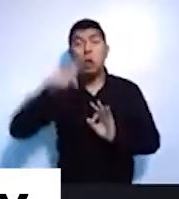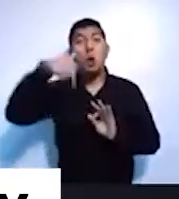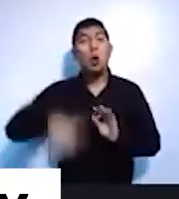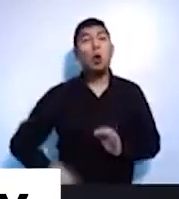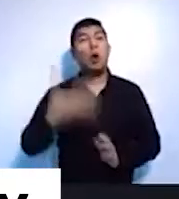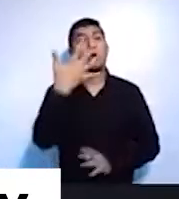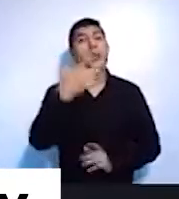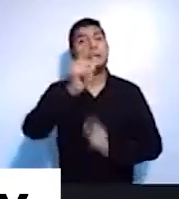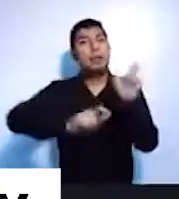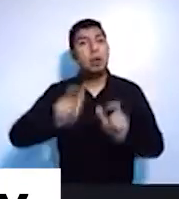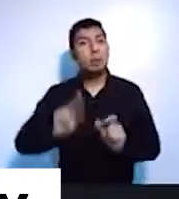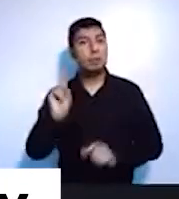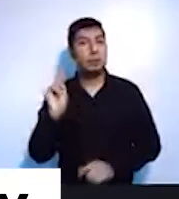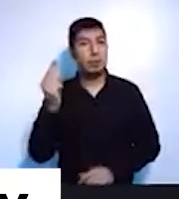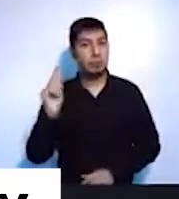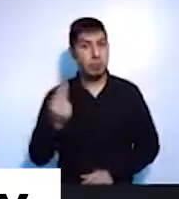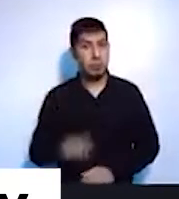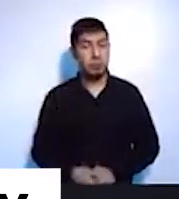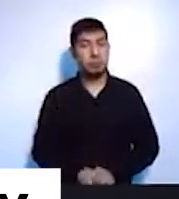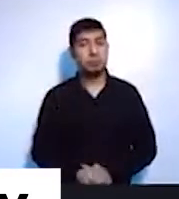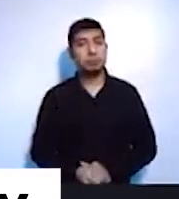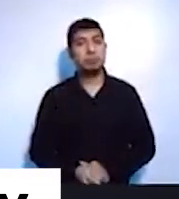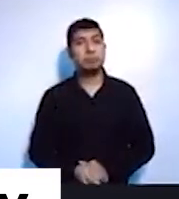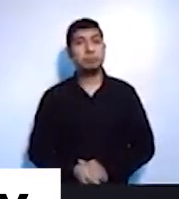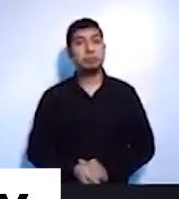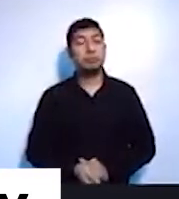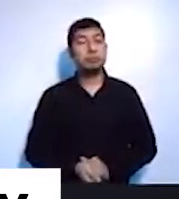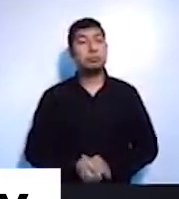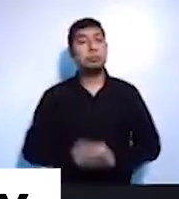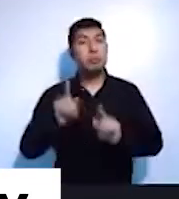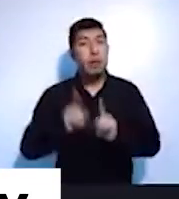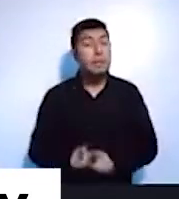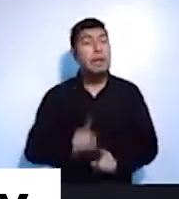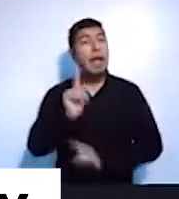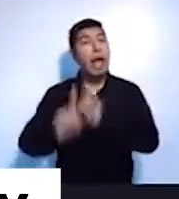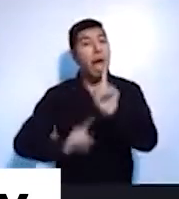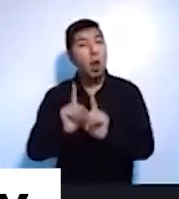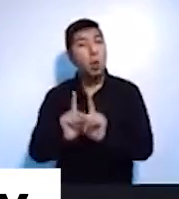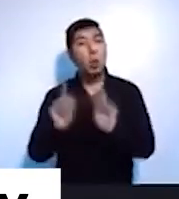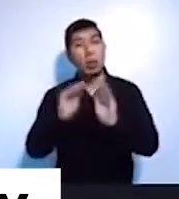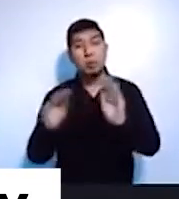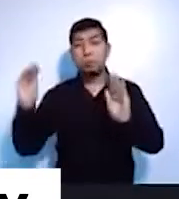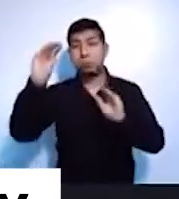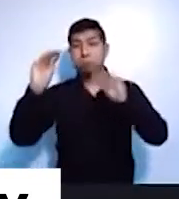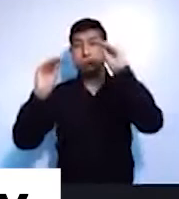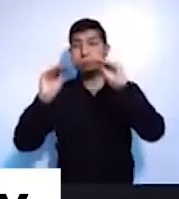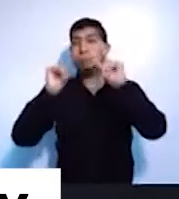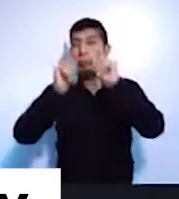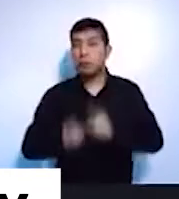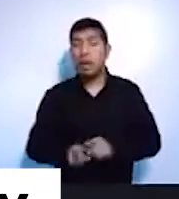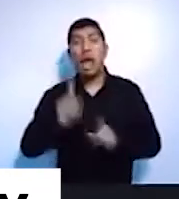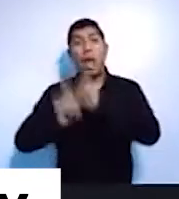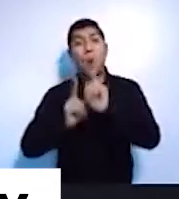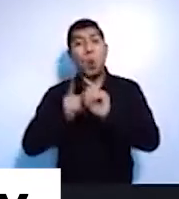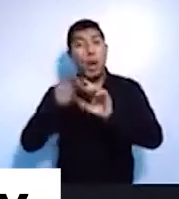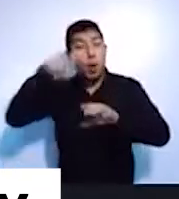personas fallecidas en el día de hoy, los cuales han ido saliendo también en algunas placas que hemos presentado, algunas en la